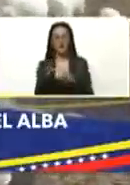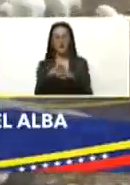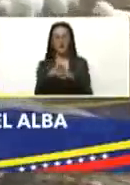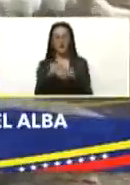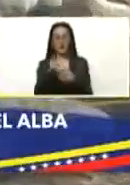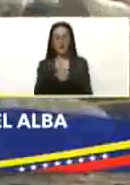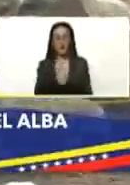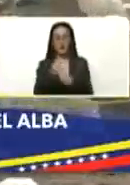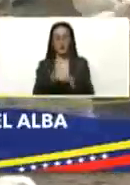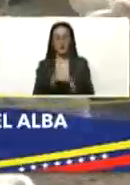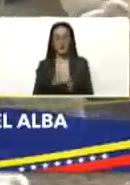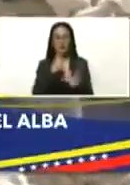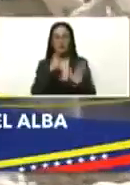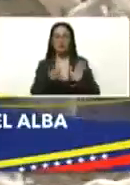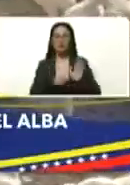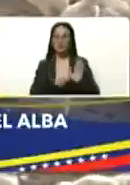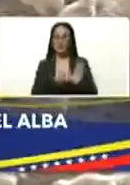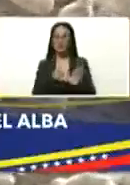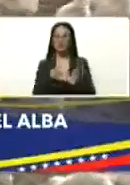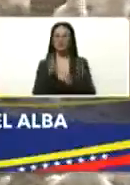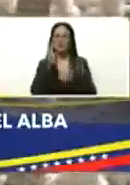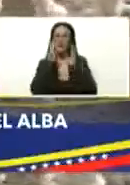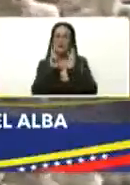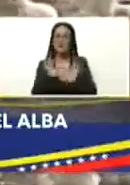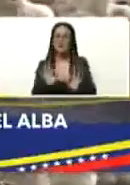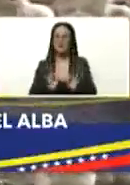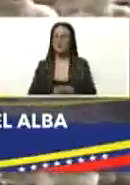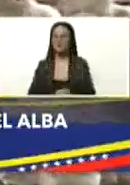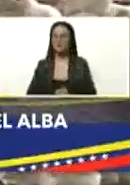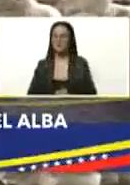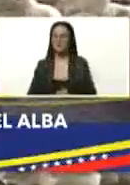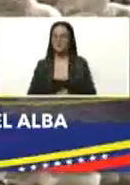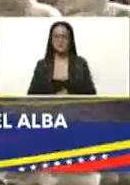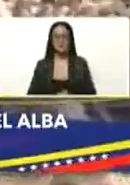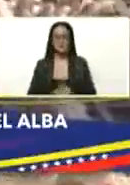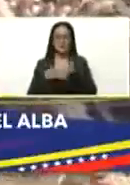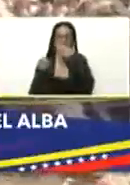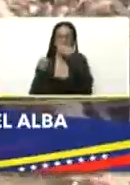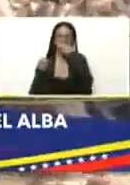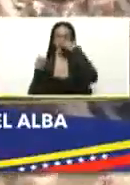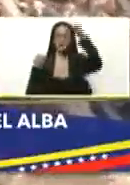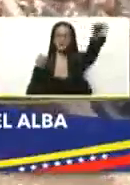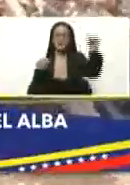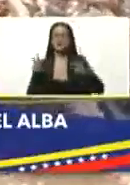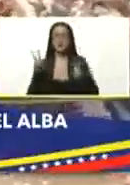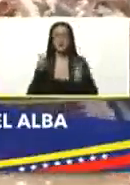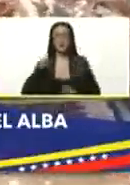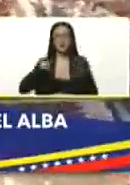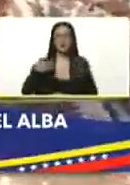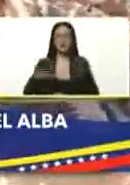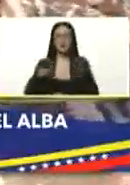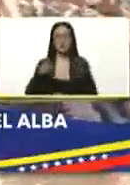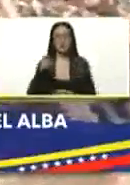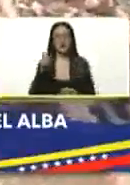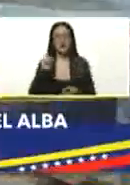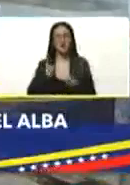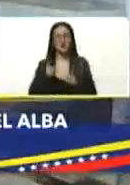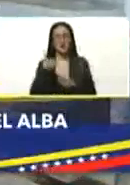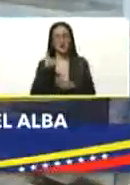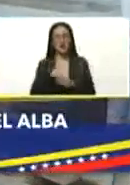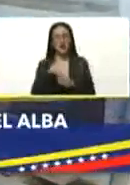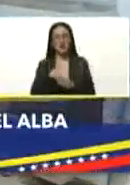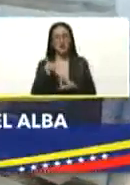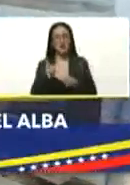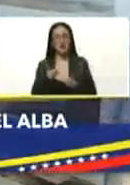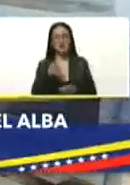los trabajadores cumpliendo con sus medidas de bioseguridad. Correcto. Algo también importante, presidente. Algunos datos, que esto no le gusta